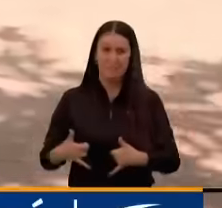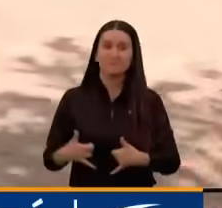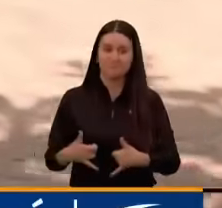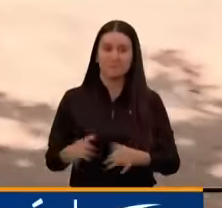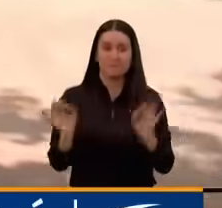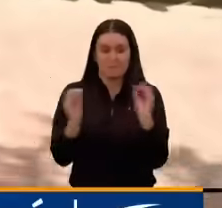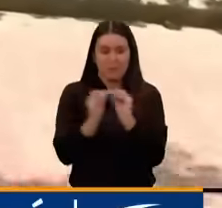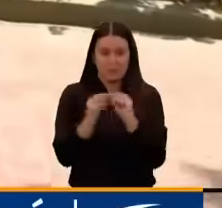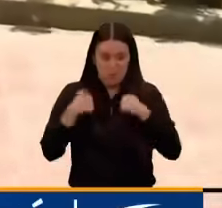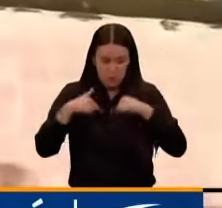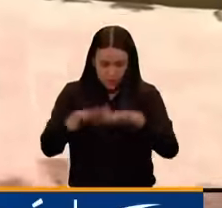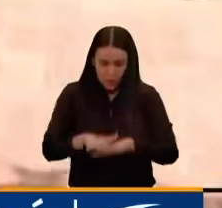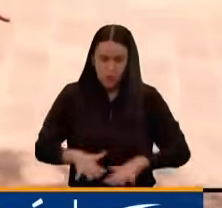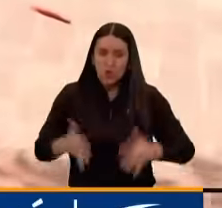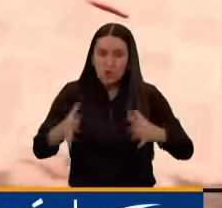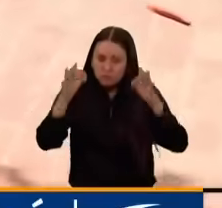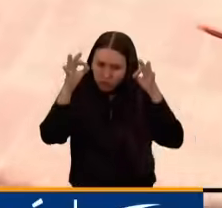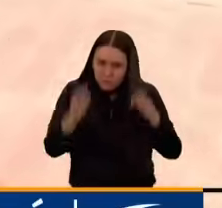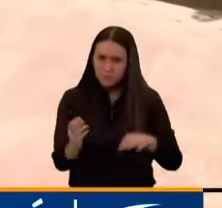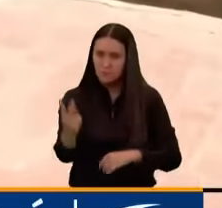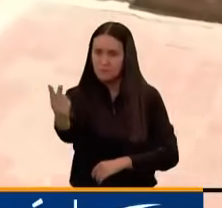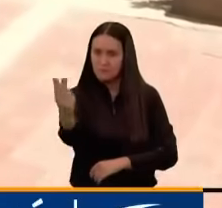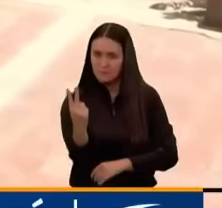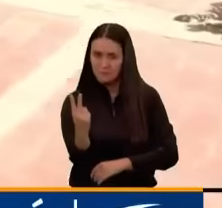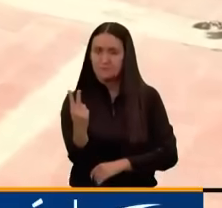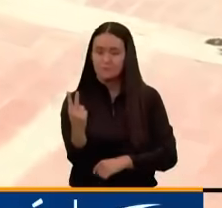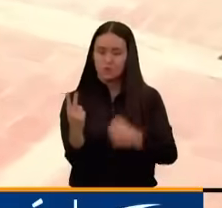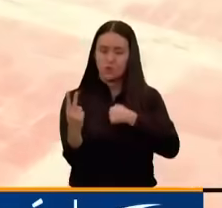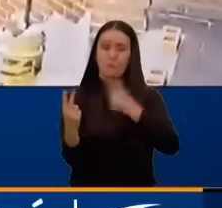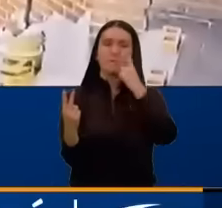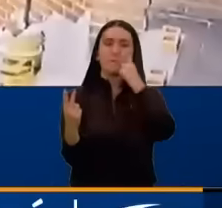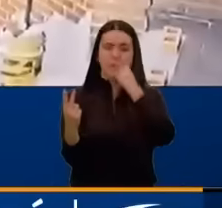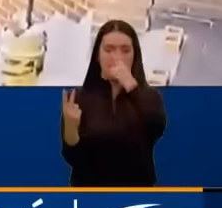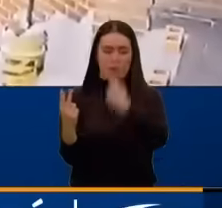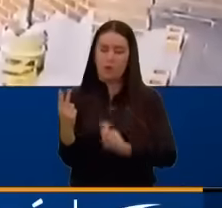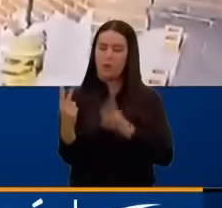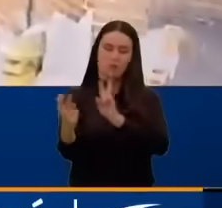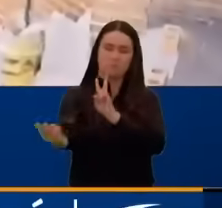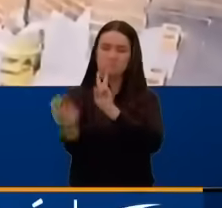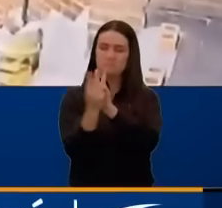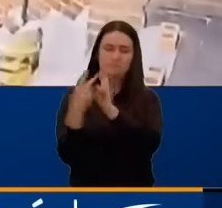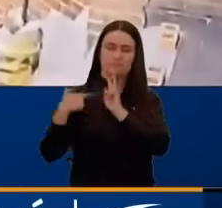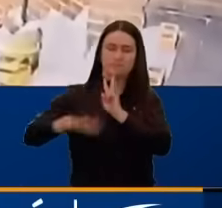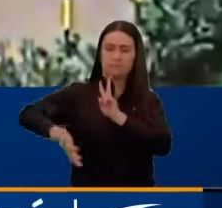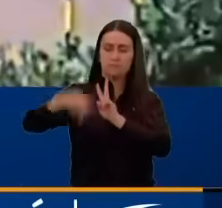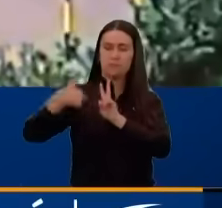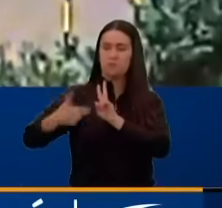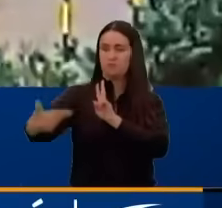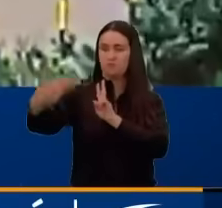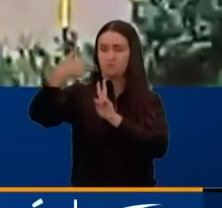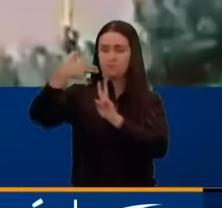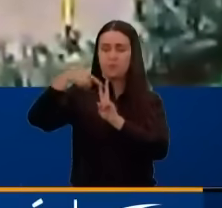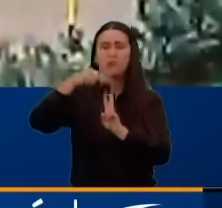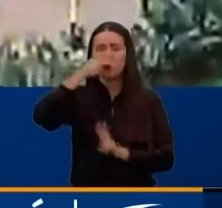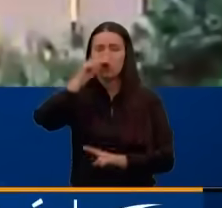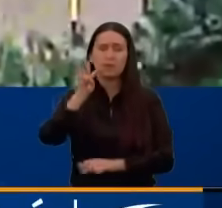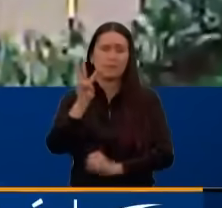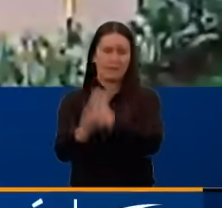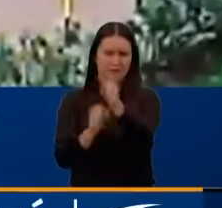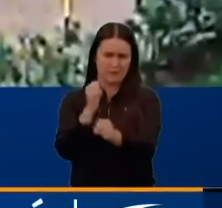en donde la víctima fue atacada por estos delincuentes a mano armada con su hijo de 3 años. También ustedes